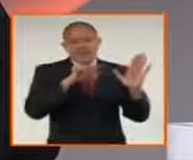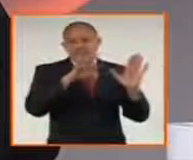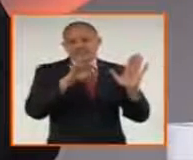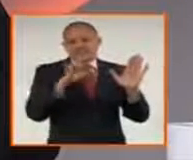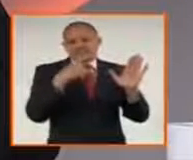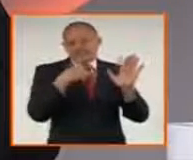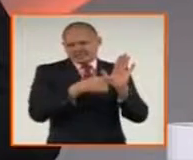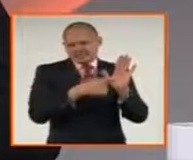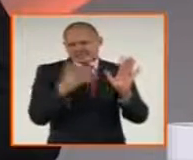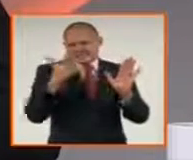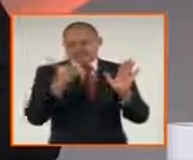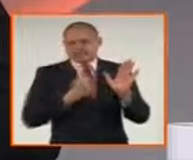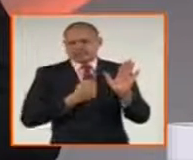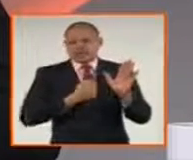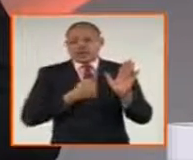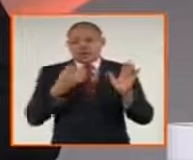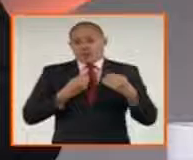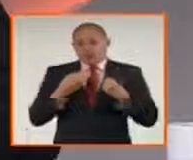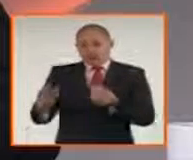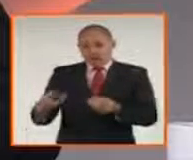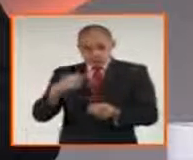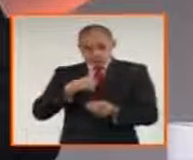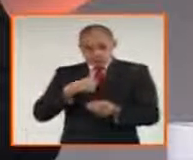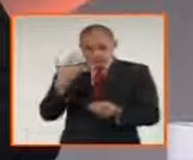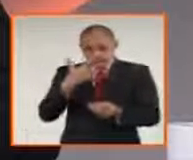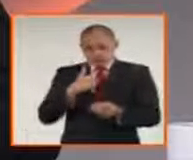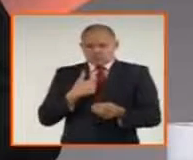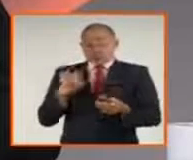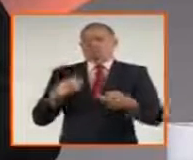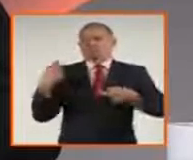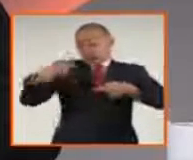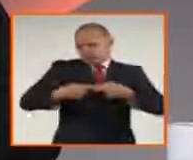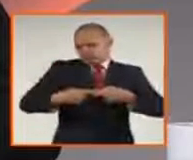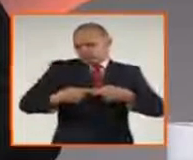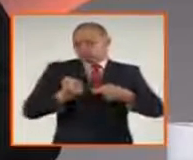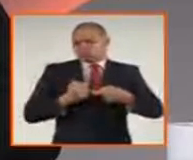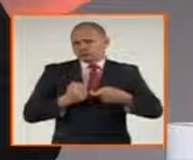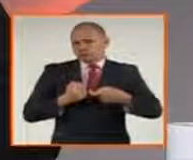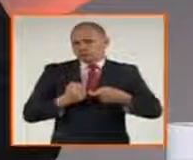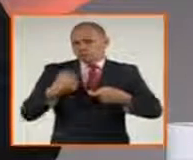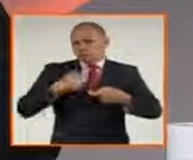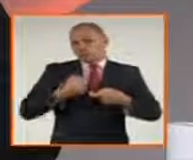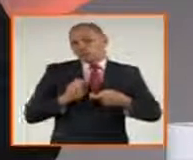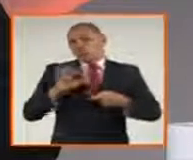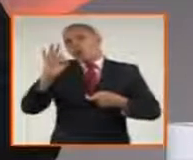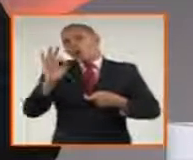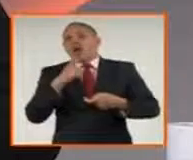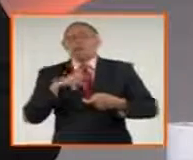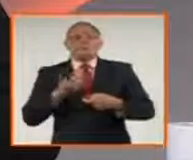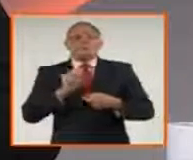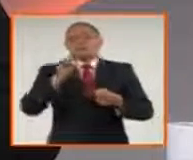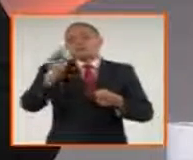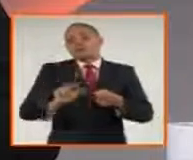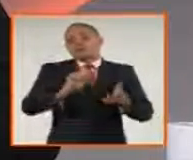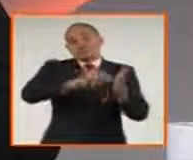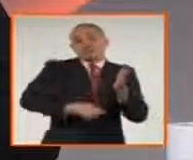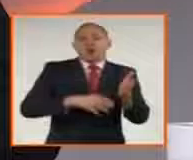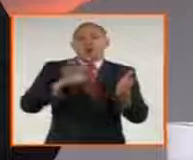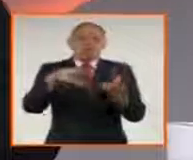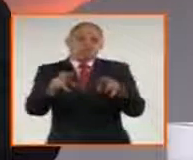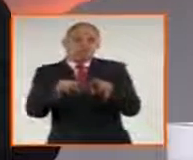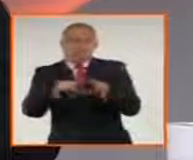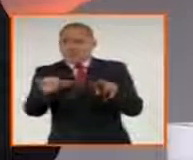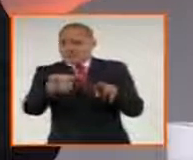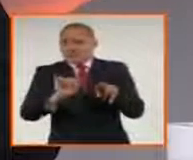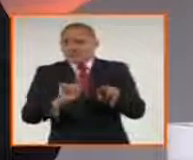matrimonio, unidos de hecho efectivamente, o sea, las personas que tienen una unión de hecho, ascendientes y descendientes, y están